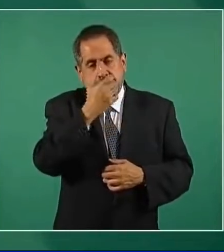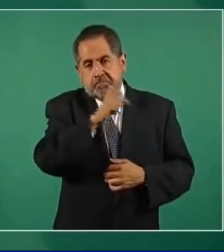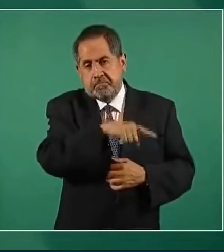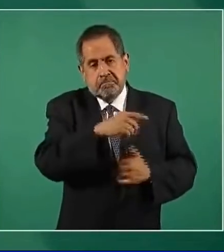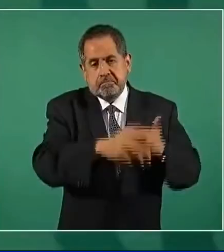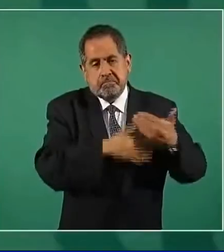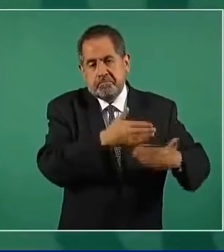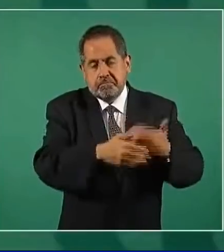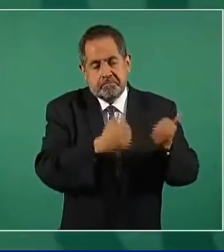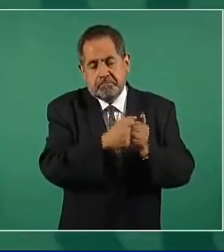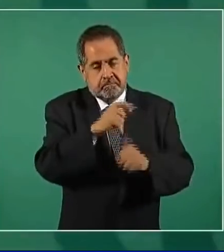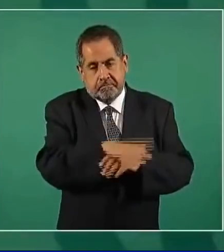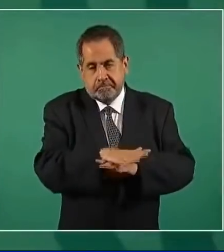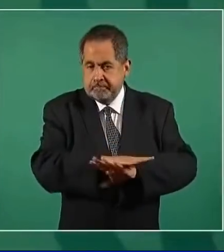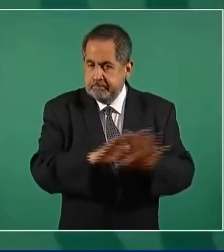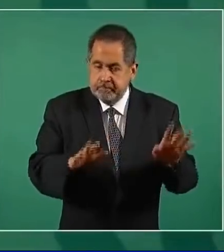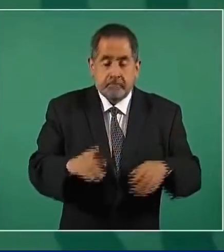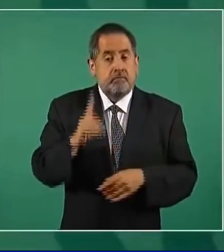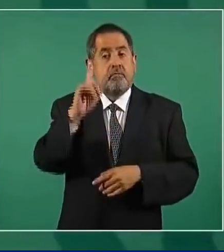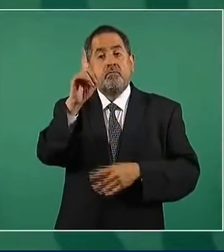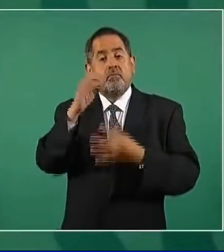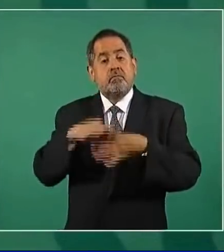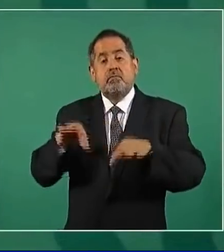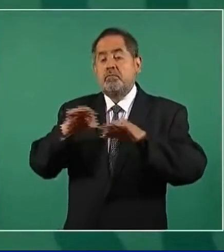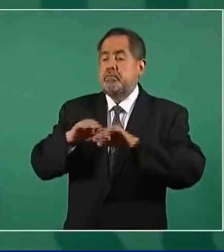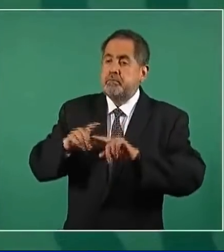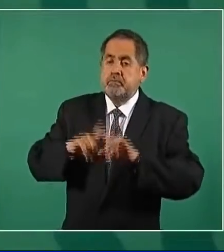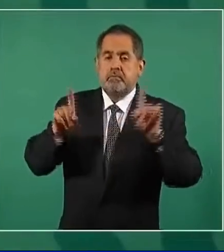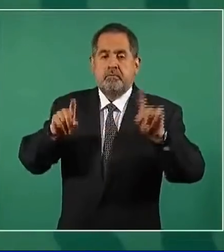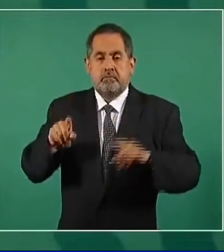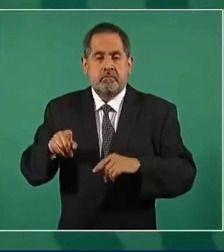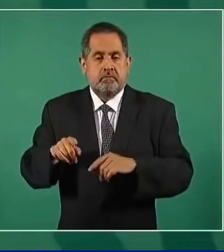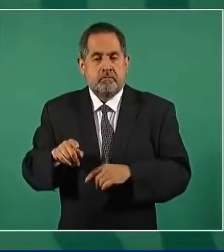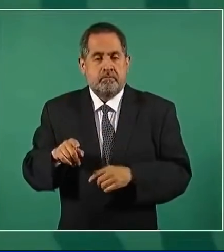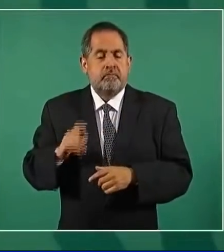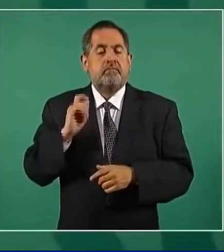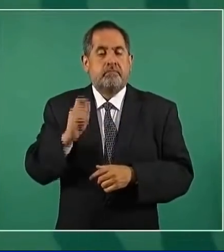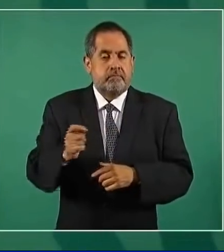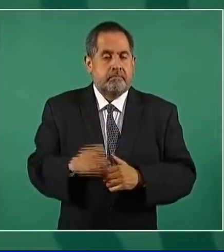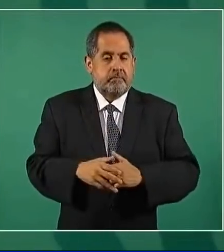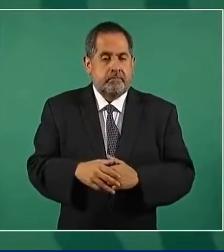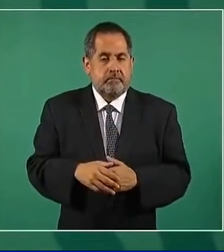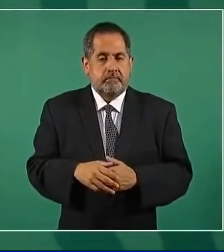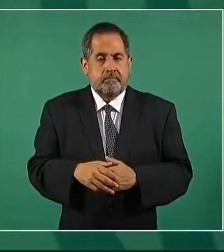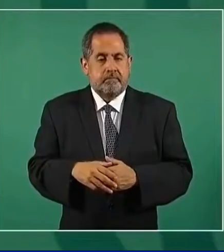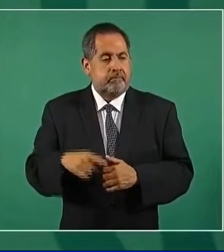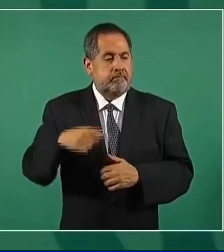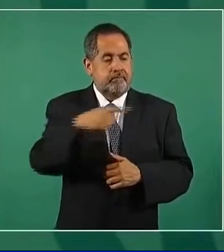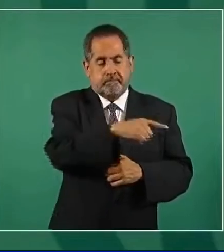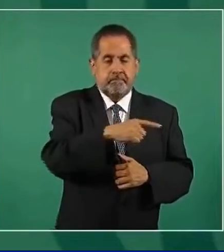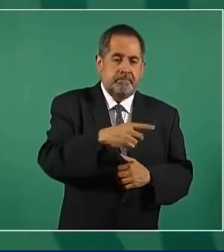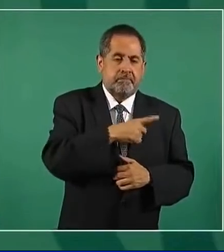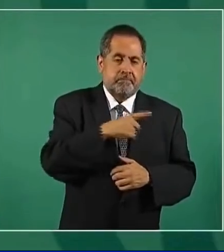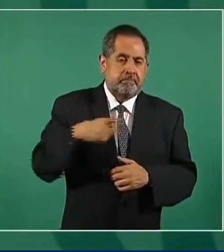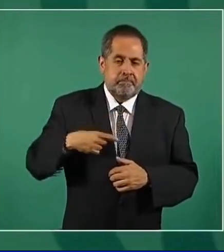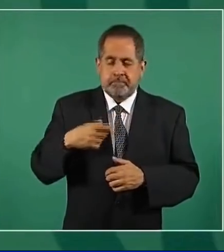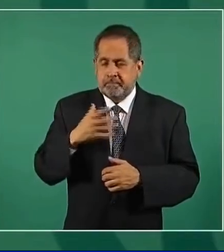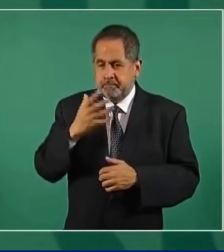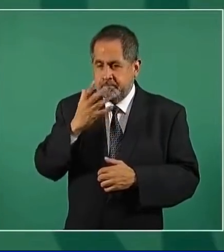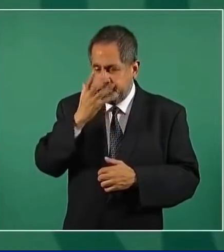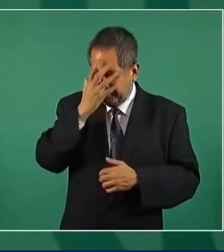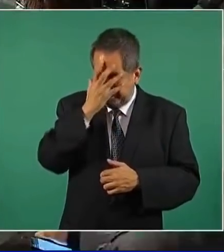lo importante ahora es que se tuvieron que quitar la máscara quién